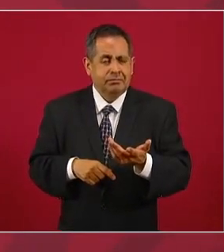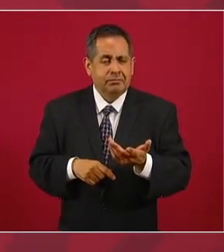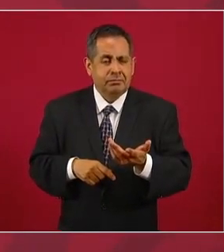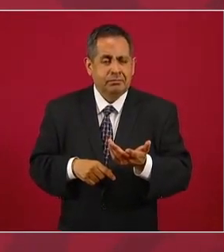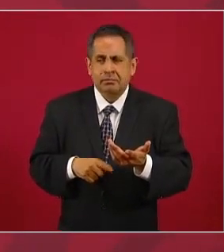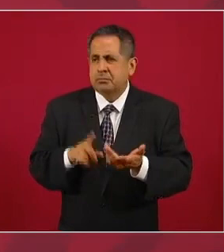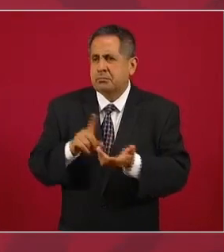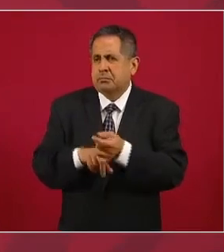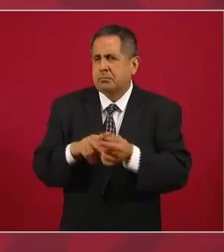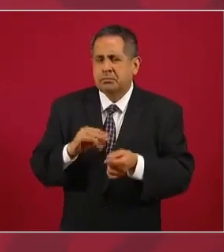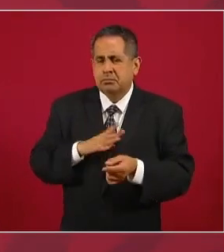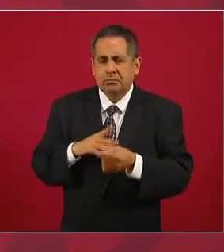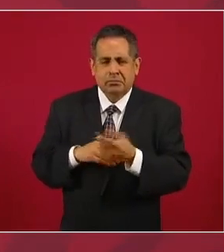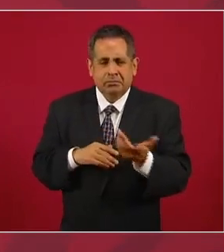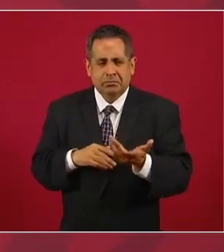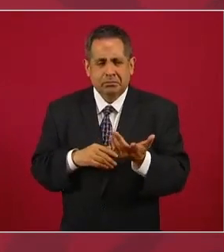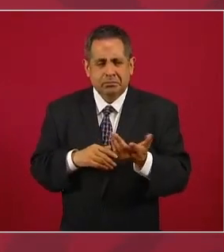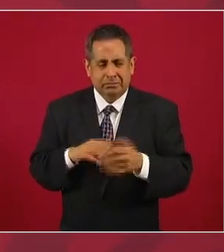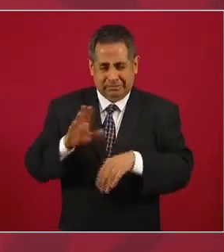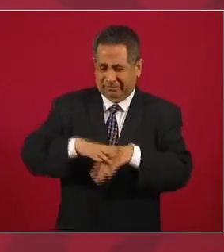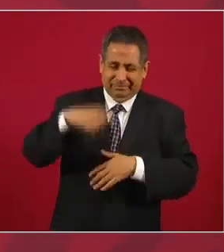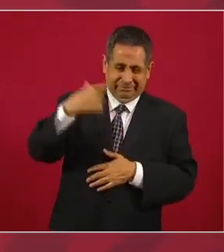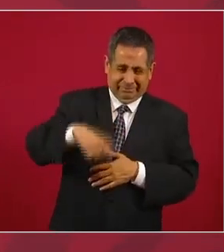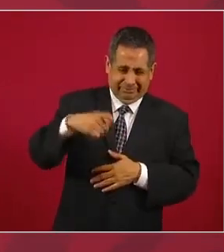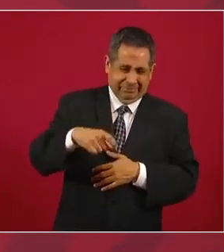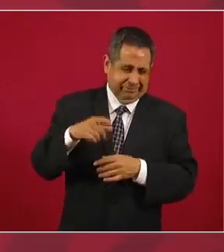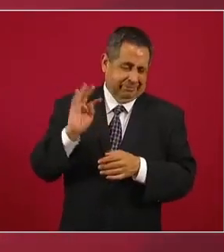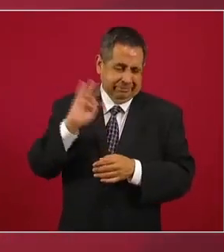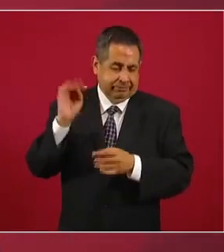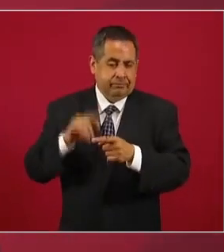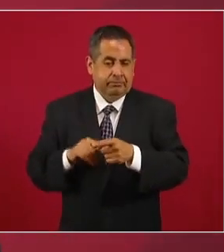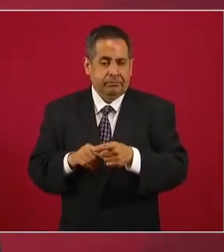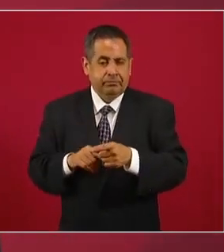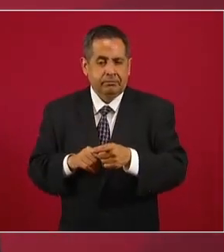no tiene, el más rico,